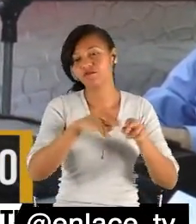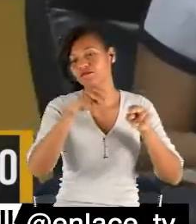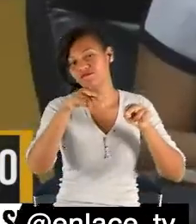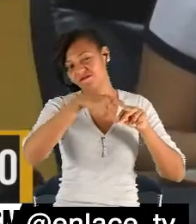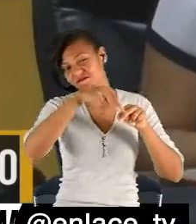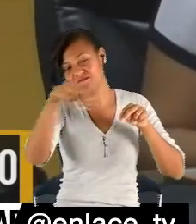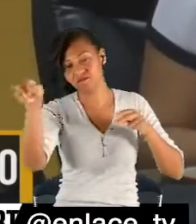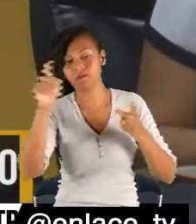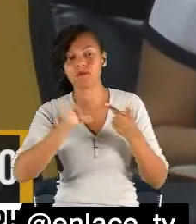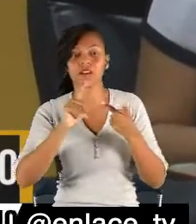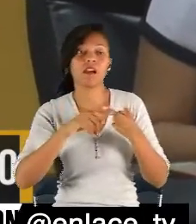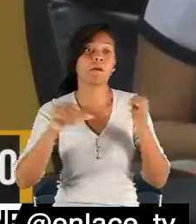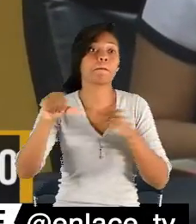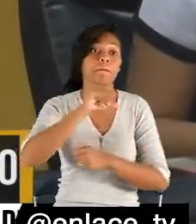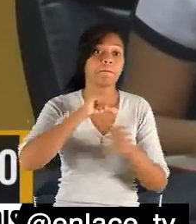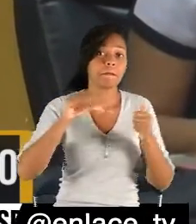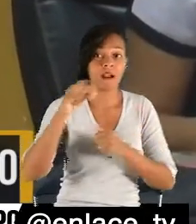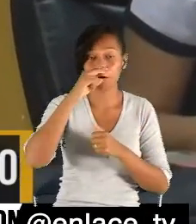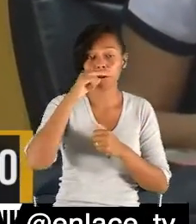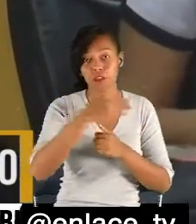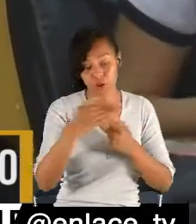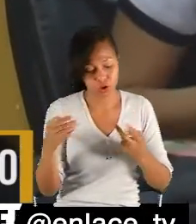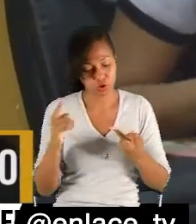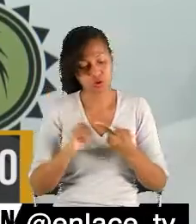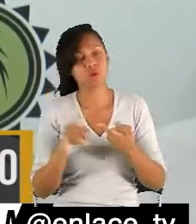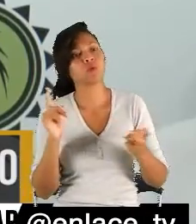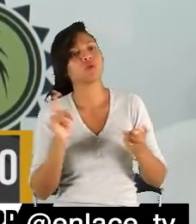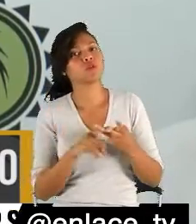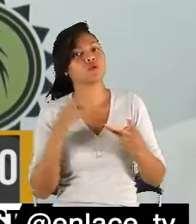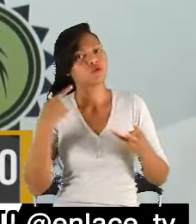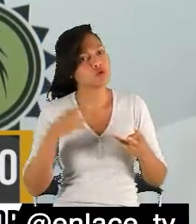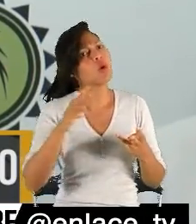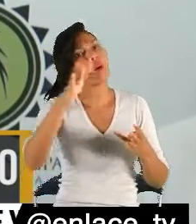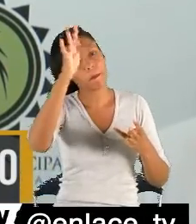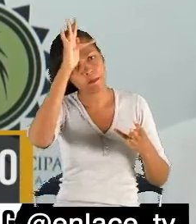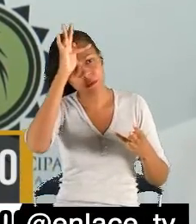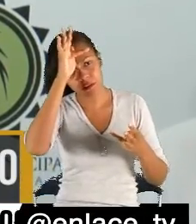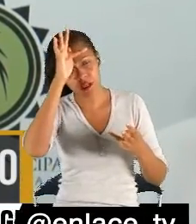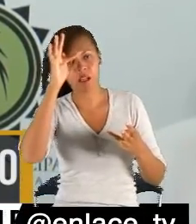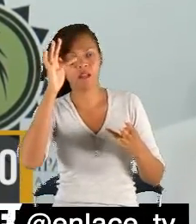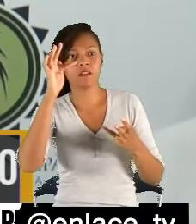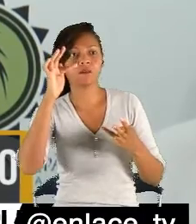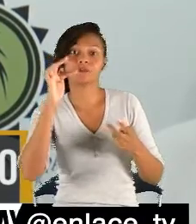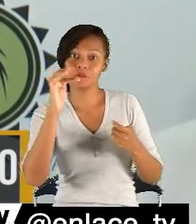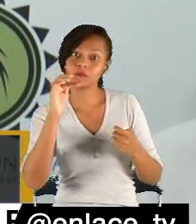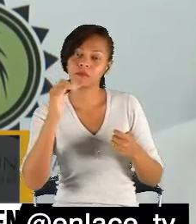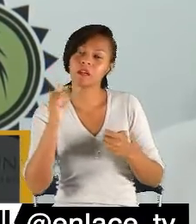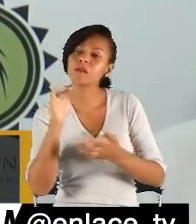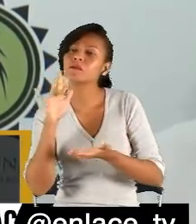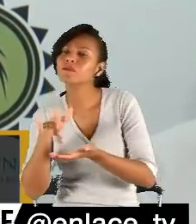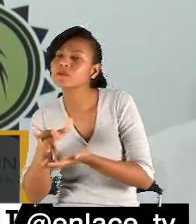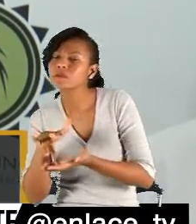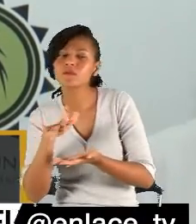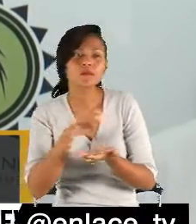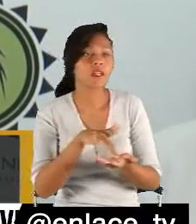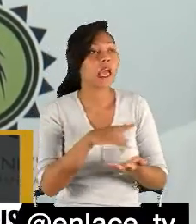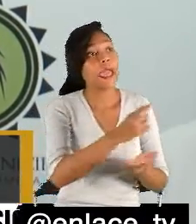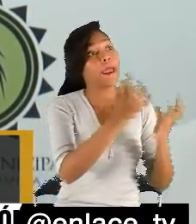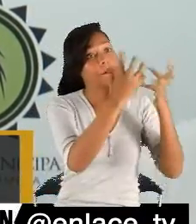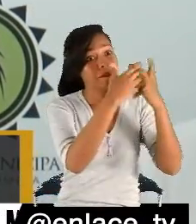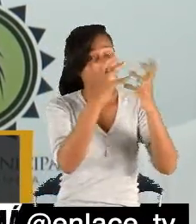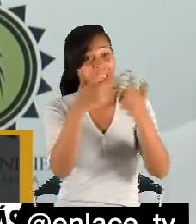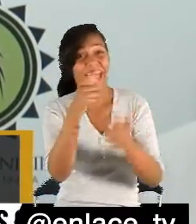el tema del hospital bueno entonces ahora lo que viene es llamar a cada uno de esos entes y los responsables para que